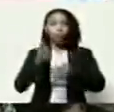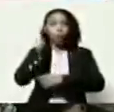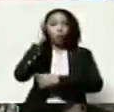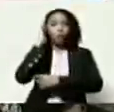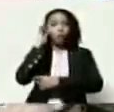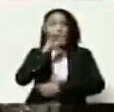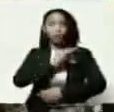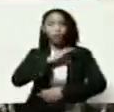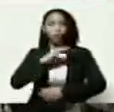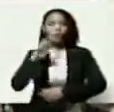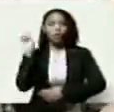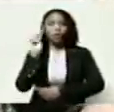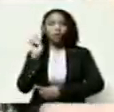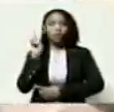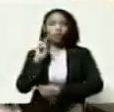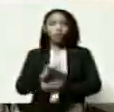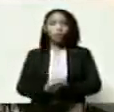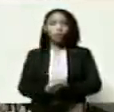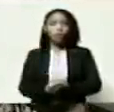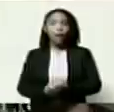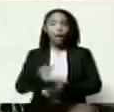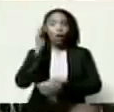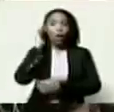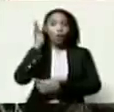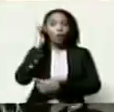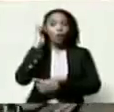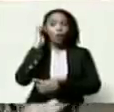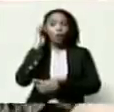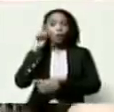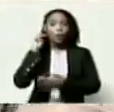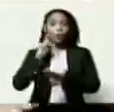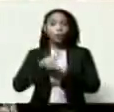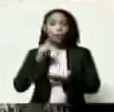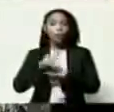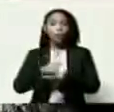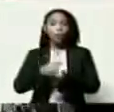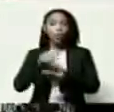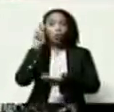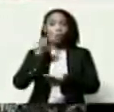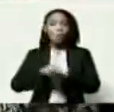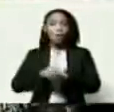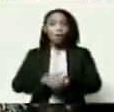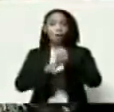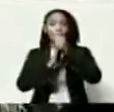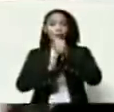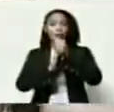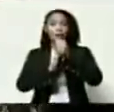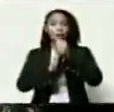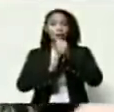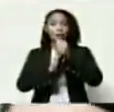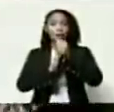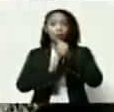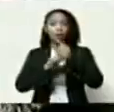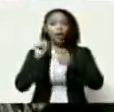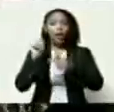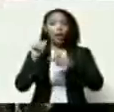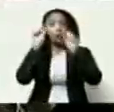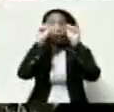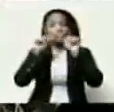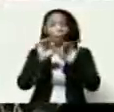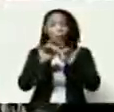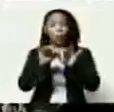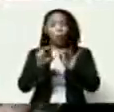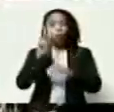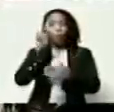Unido de Venezuela. Ha dicho que ha sido un congreso extraordinario, donde han participado más de 2.000 delegados y delegadas, además que están sistematizando más